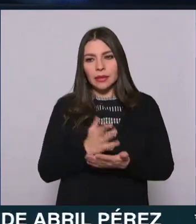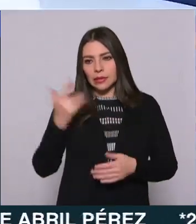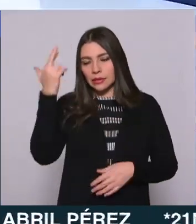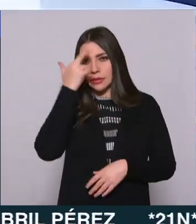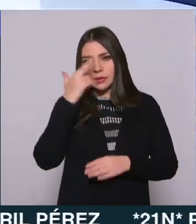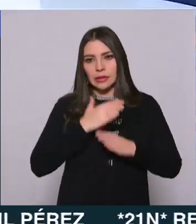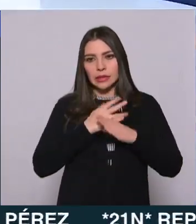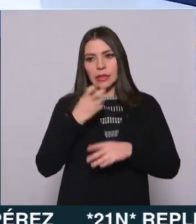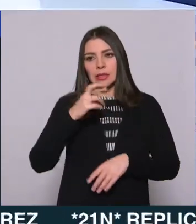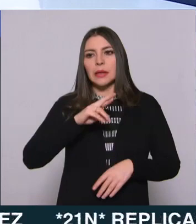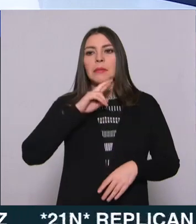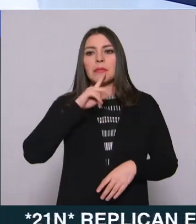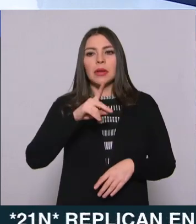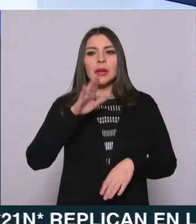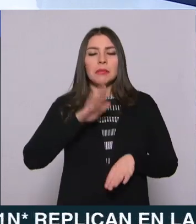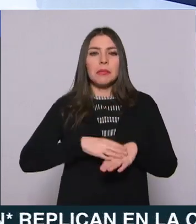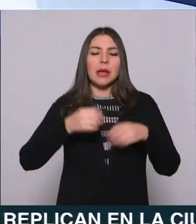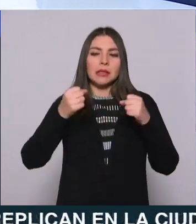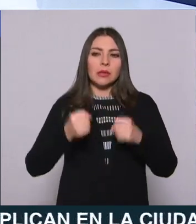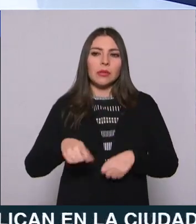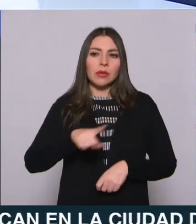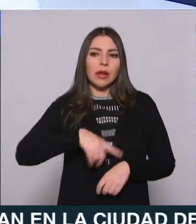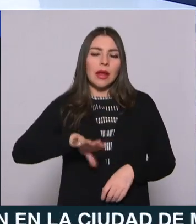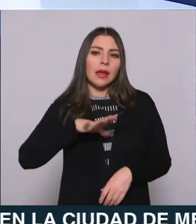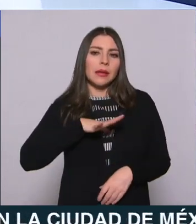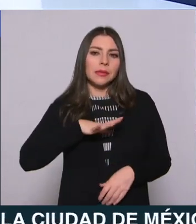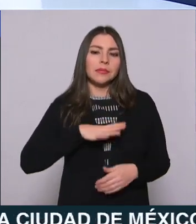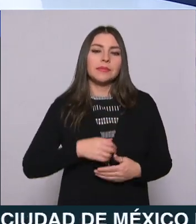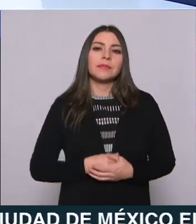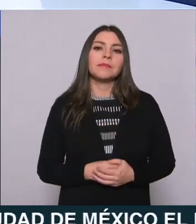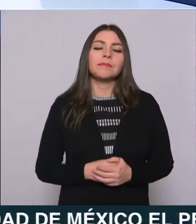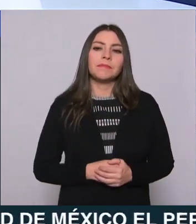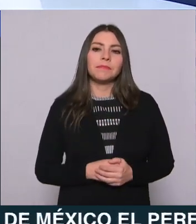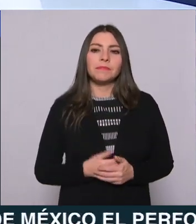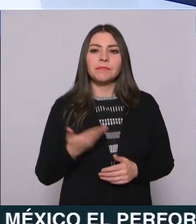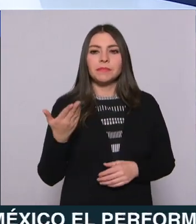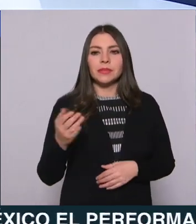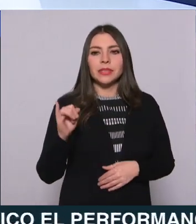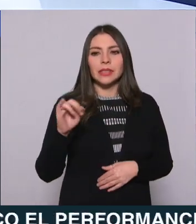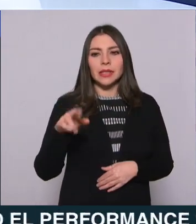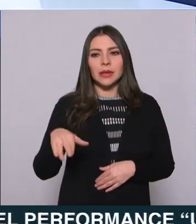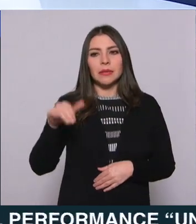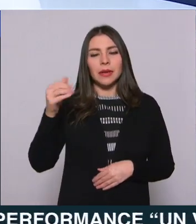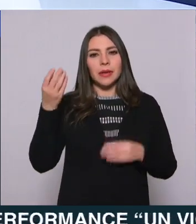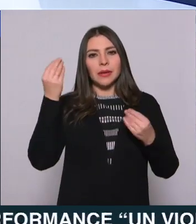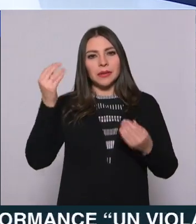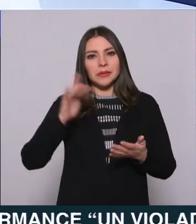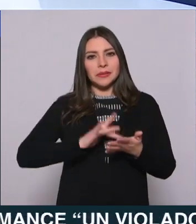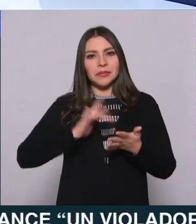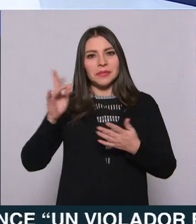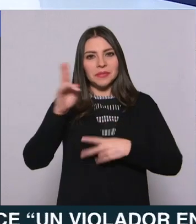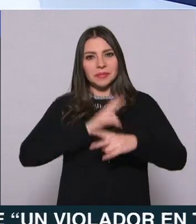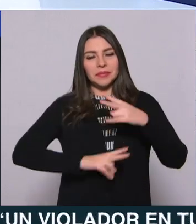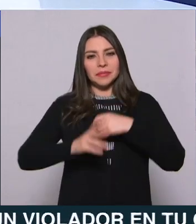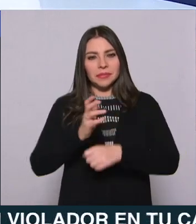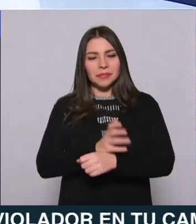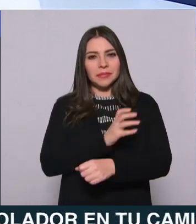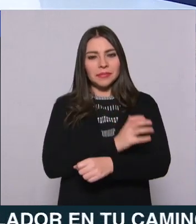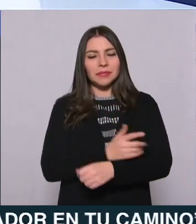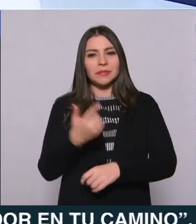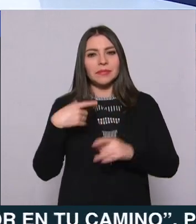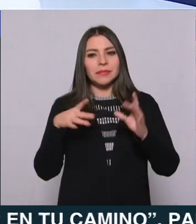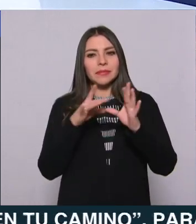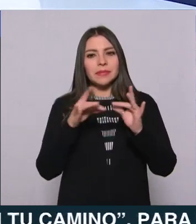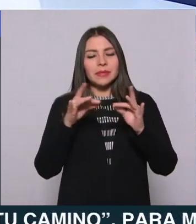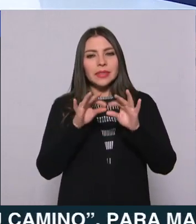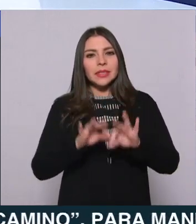lo ideal. Y lo más certero que se puede tener. Exactamente. Irma Itzel, pues muchísimas gracias por acompañarnos, por informarnos sobre la importancia de